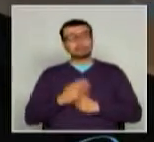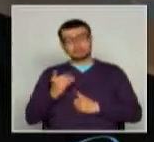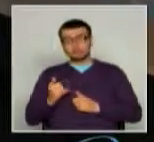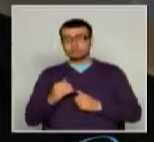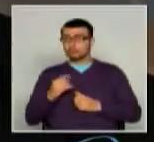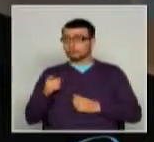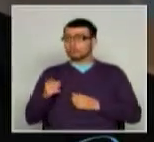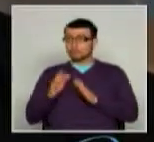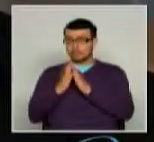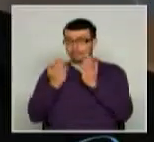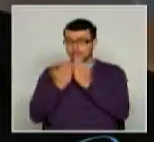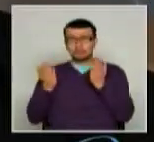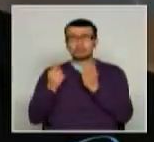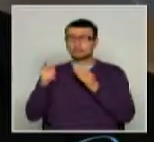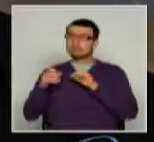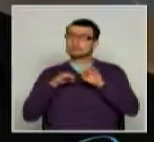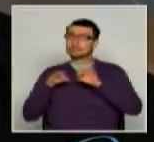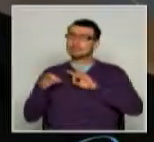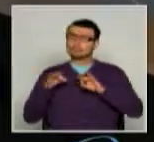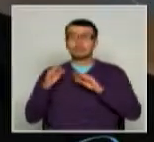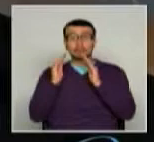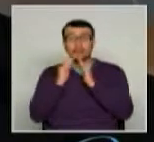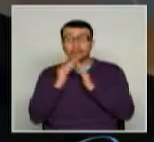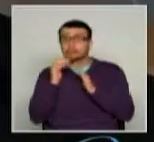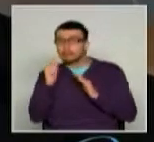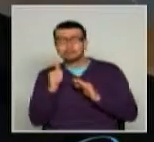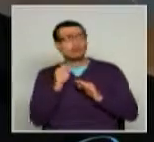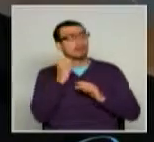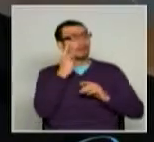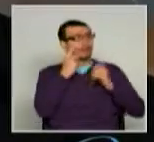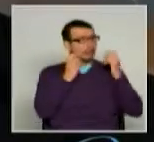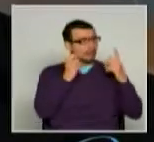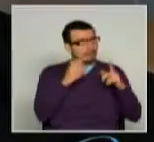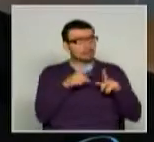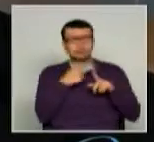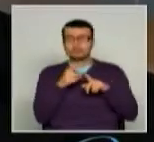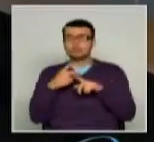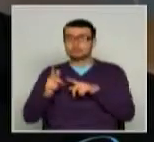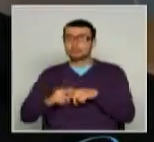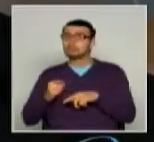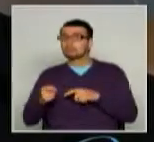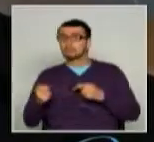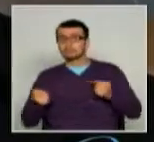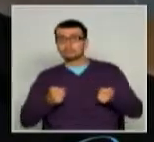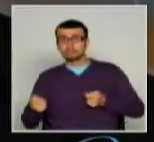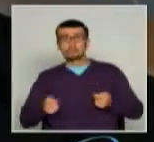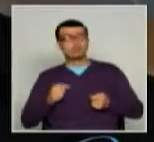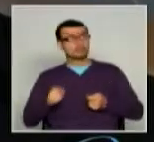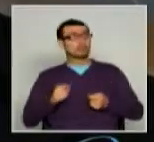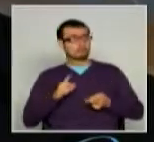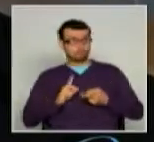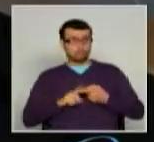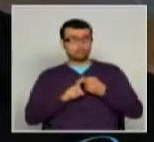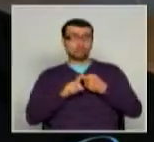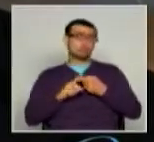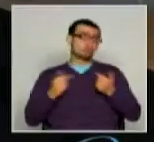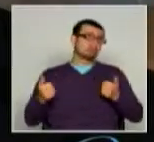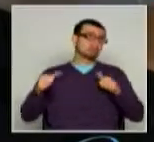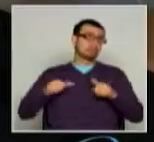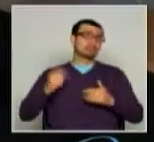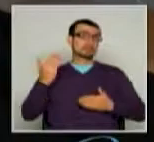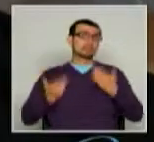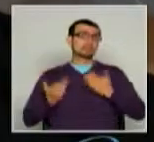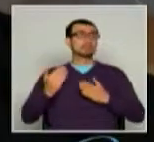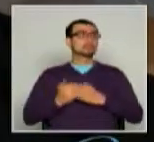contaminación electromagnética. Ustedes van a poder entender cómo una energía se puede convertir en algo positivo o negativo. ¿Por qué